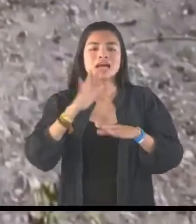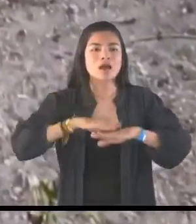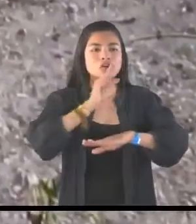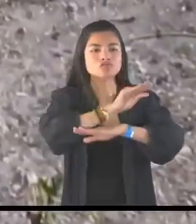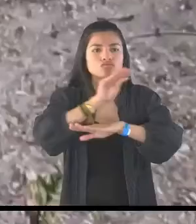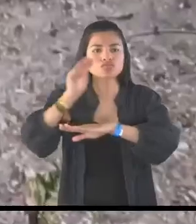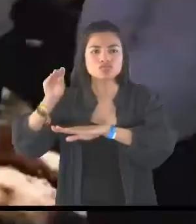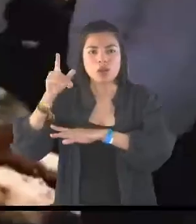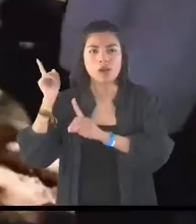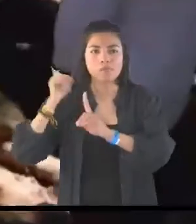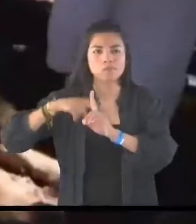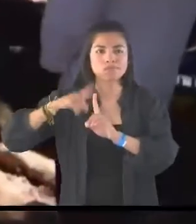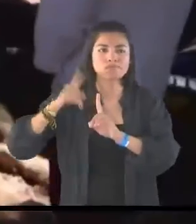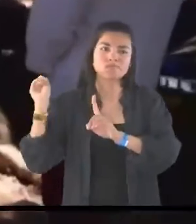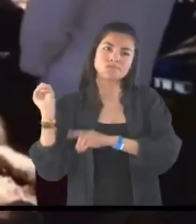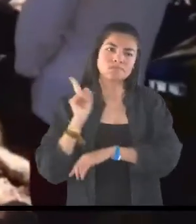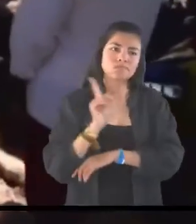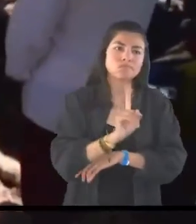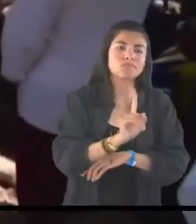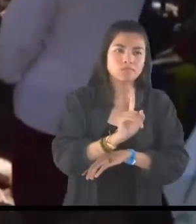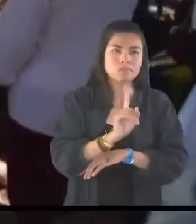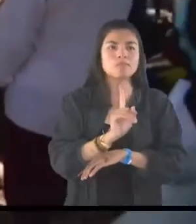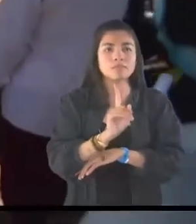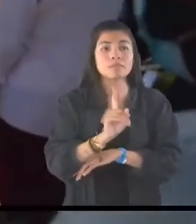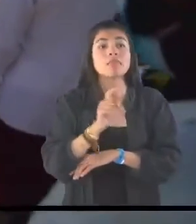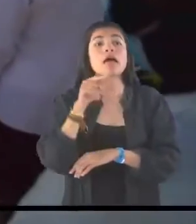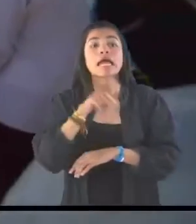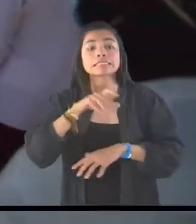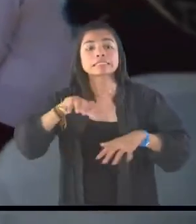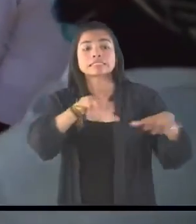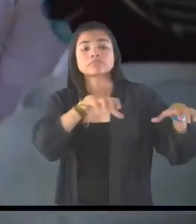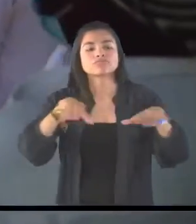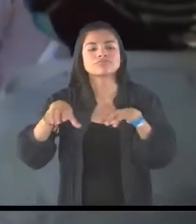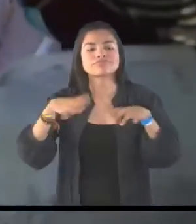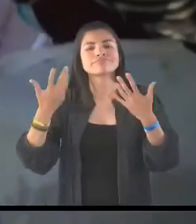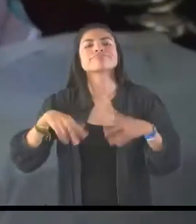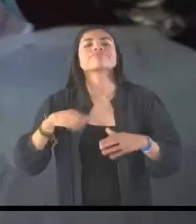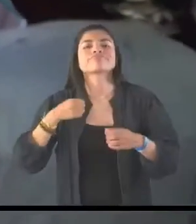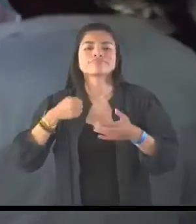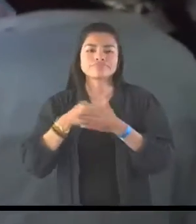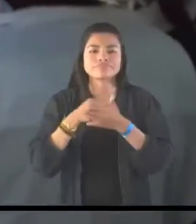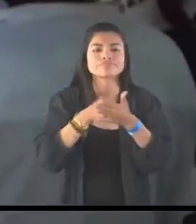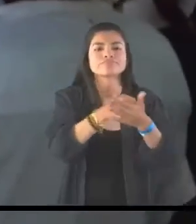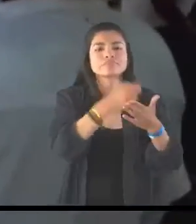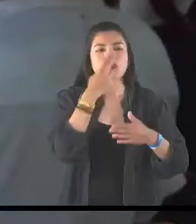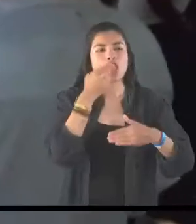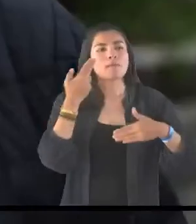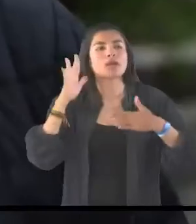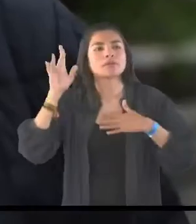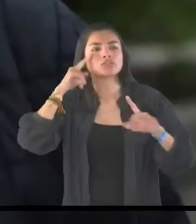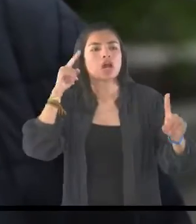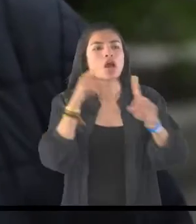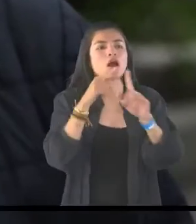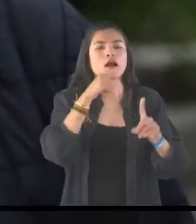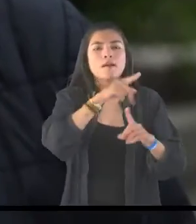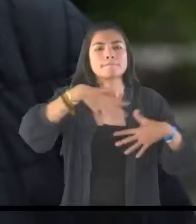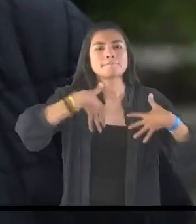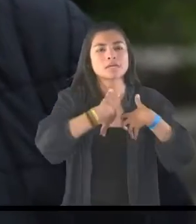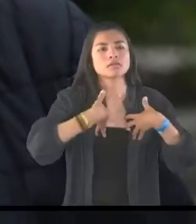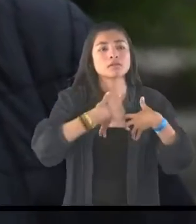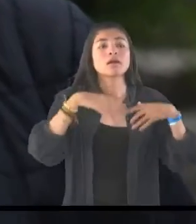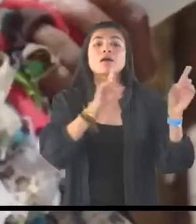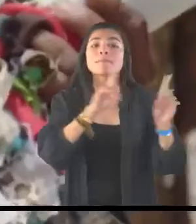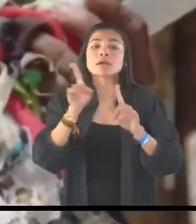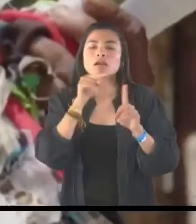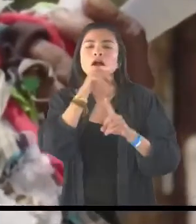a la ruta prioritaria. Con este acto reiteramos nuestro compromiso con las víctimas, pero especialmente con quienes presentan